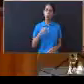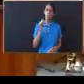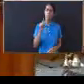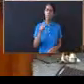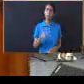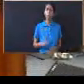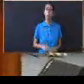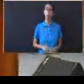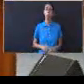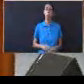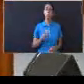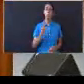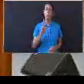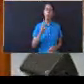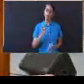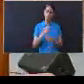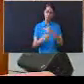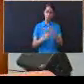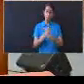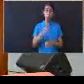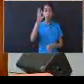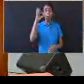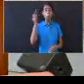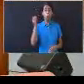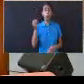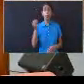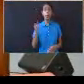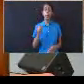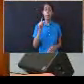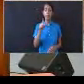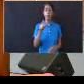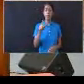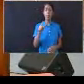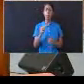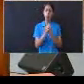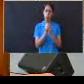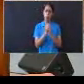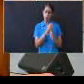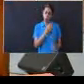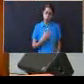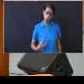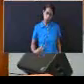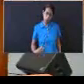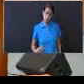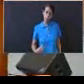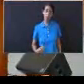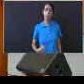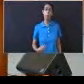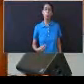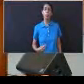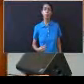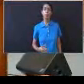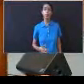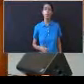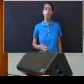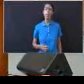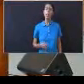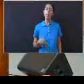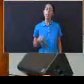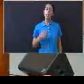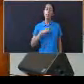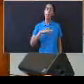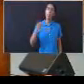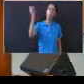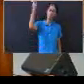a convertir en la salvación de todo un pueblo. O a mí me vendieron ustedes, me metieron una cisterna, me vendieron como